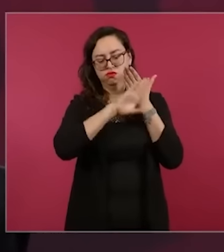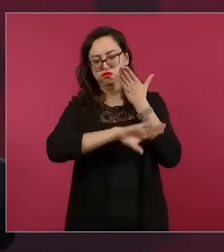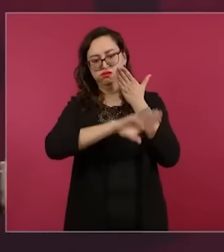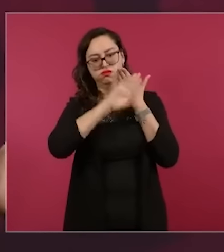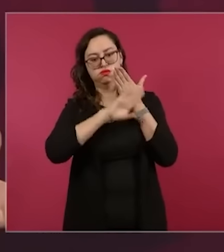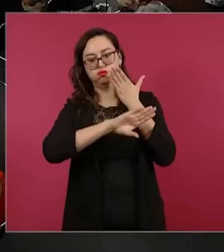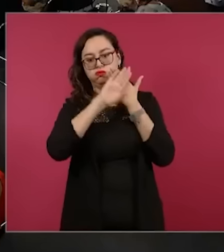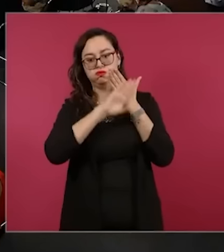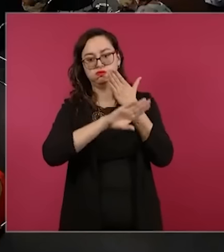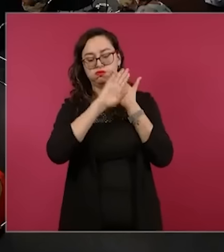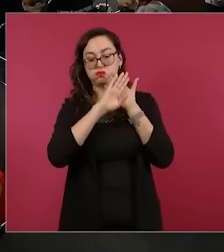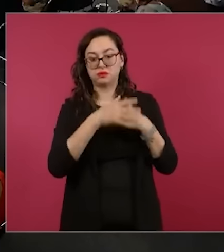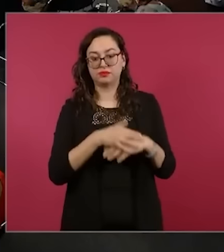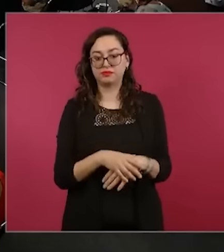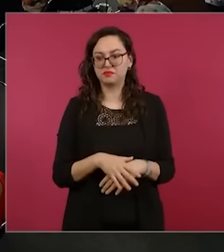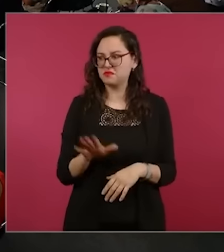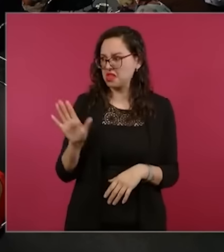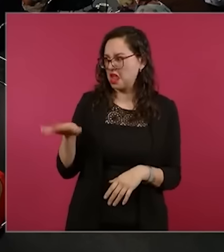¿qué pasó ahí?